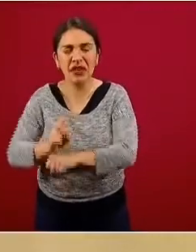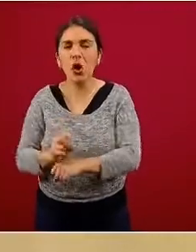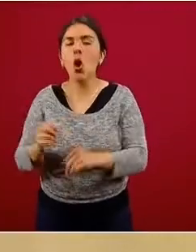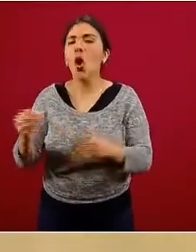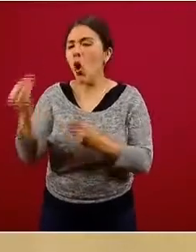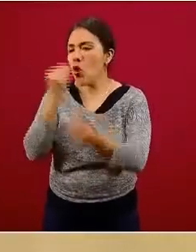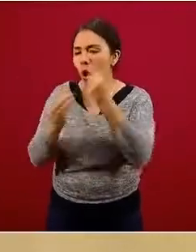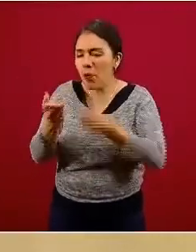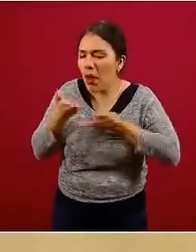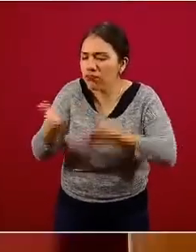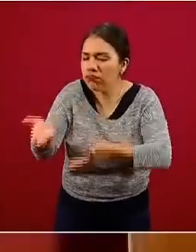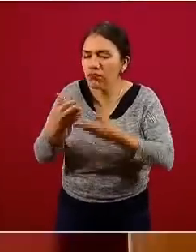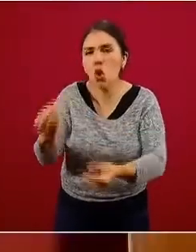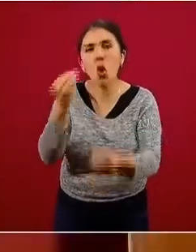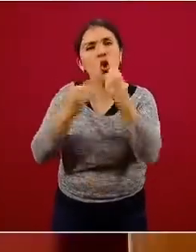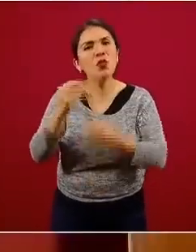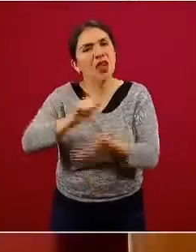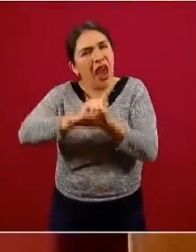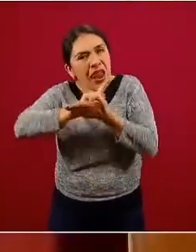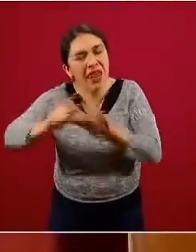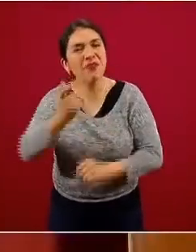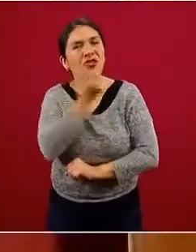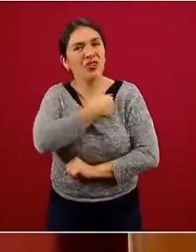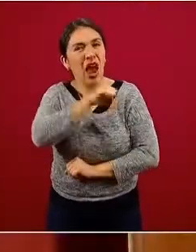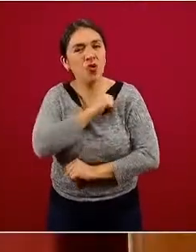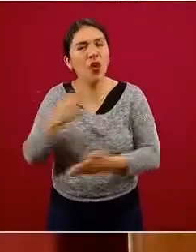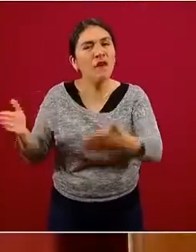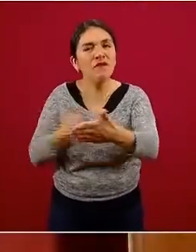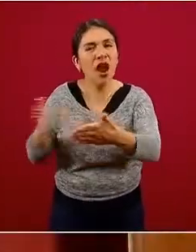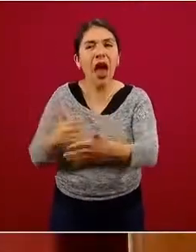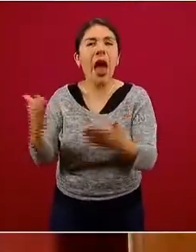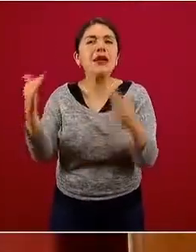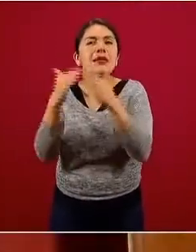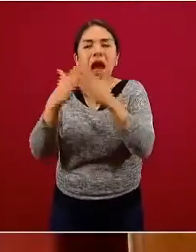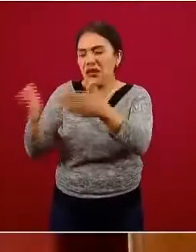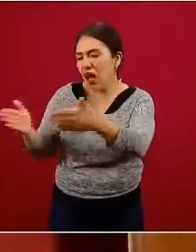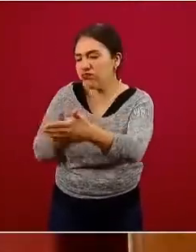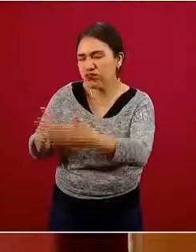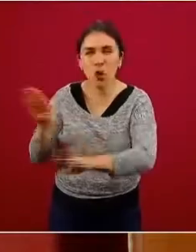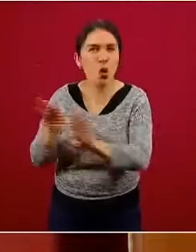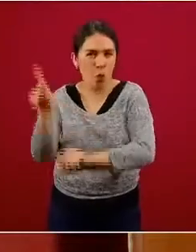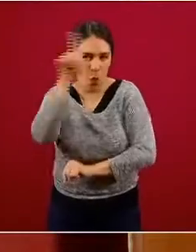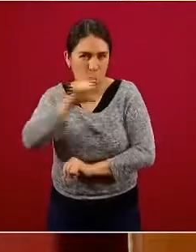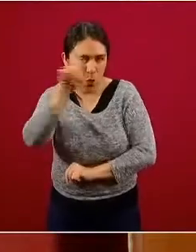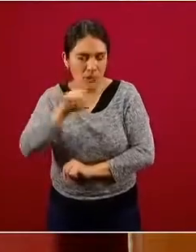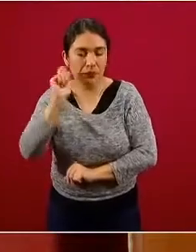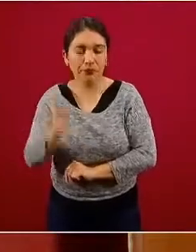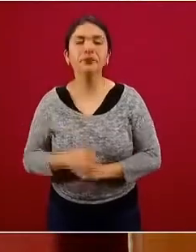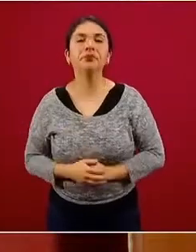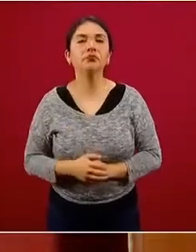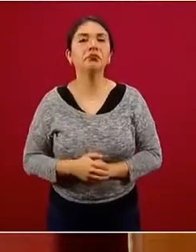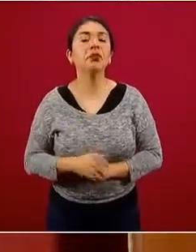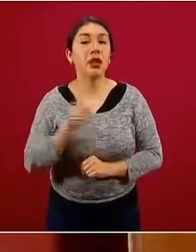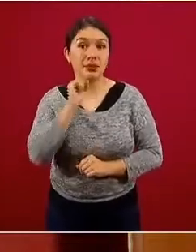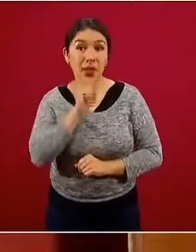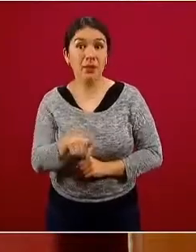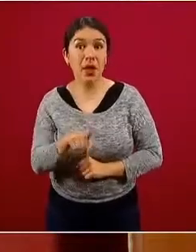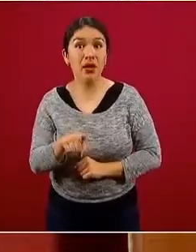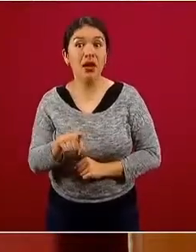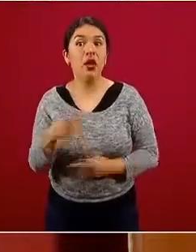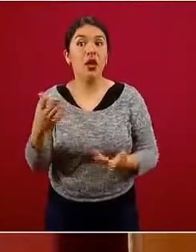hecha en casa, comida fresca, saludable, de la que nosotros recomendamos. Y también, desde